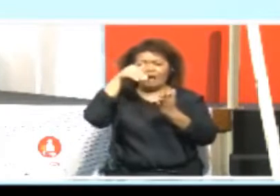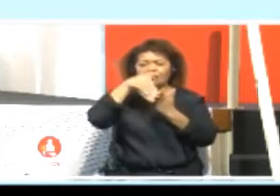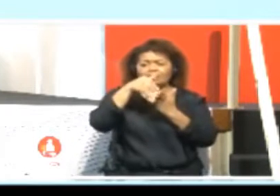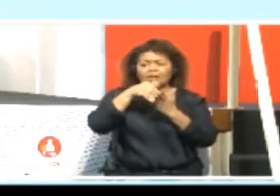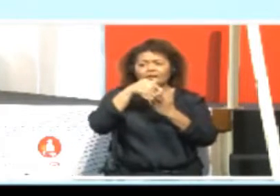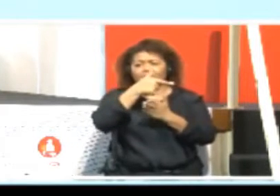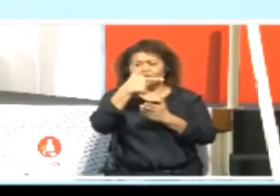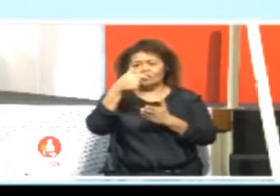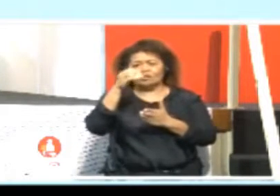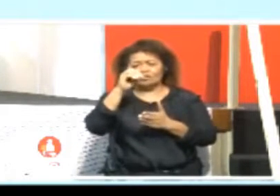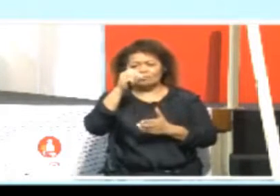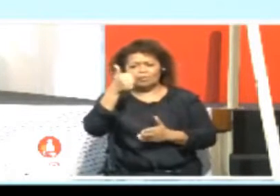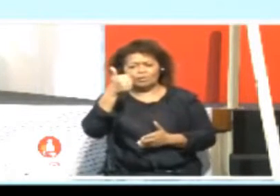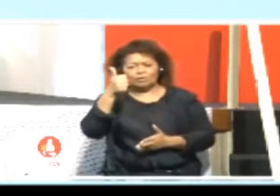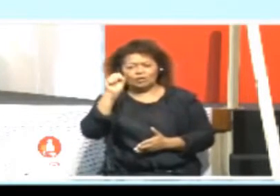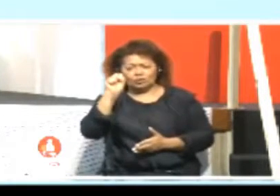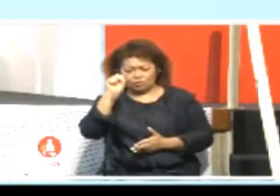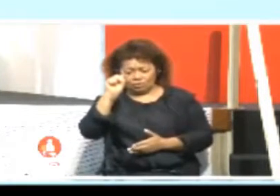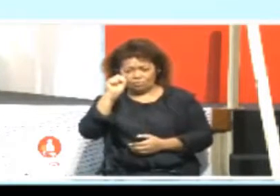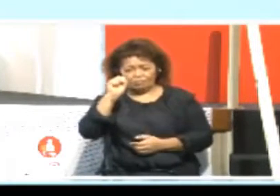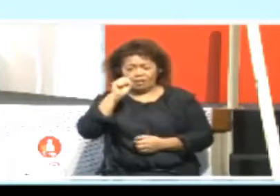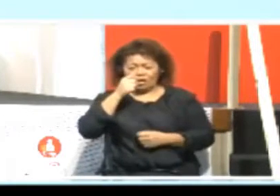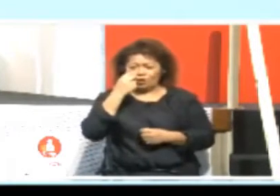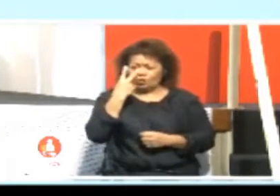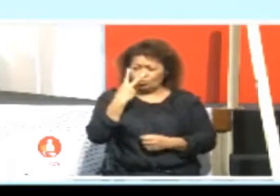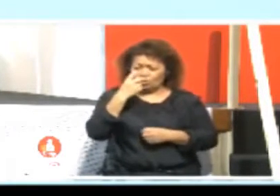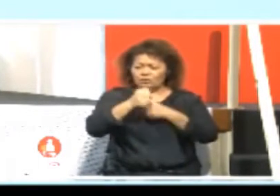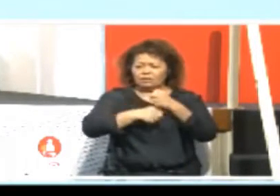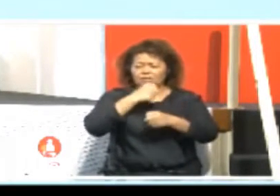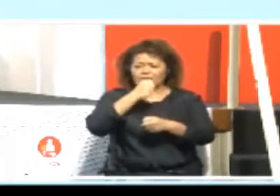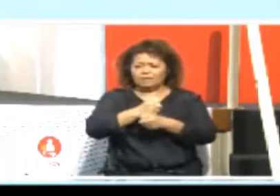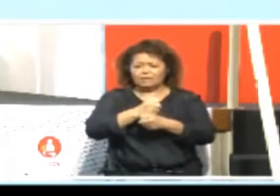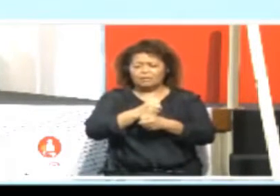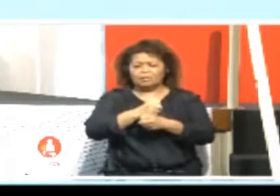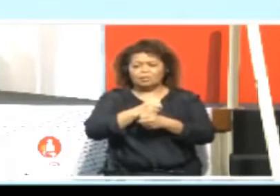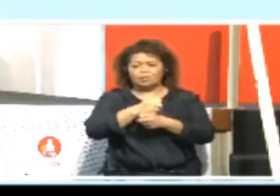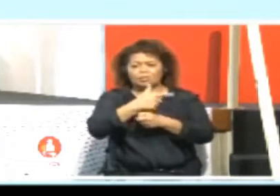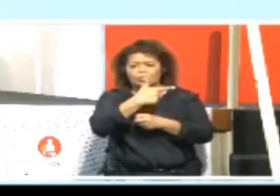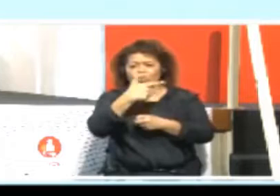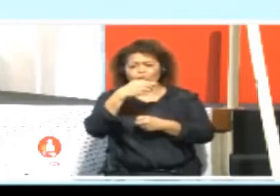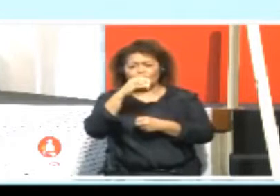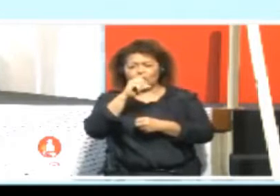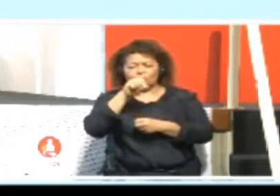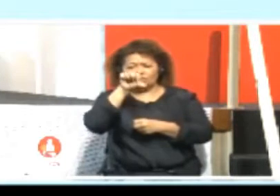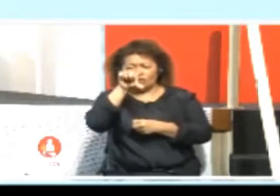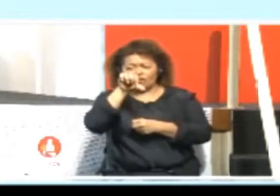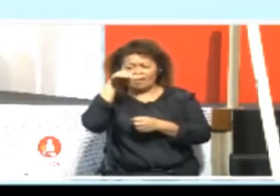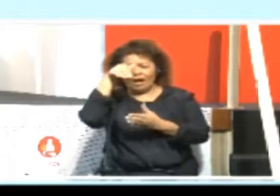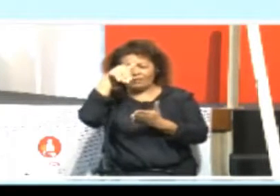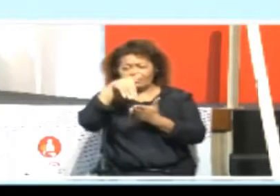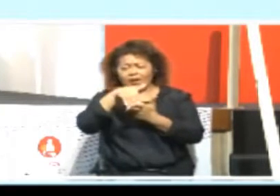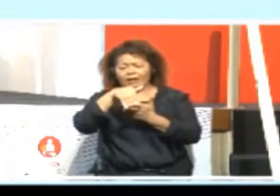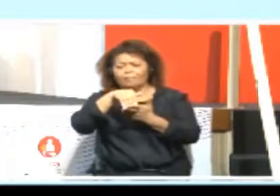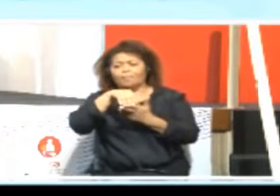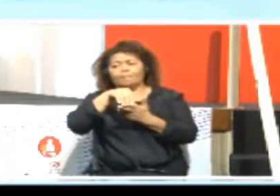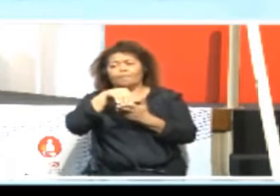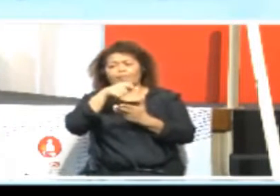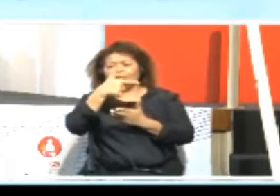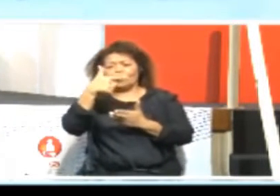años de la administración que supuestamente va de 2009 al 2012. ¿Qué nos dicen los resultados en el caso de